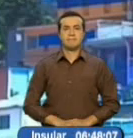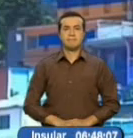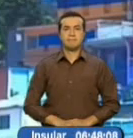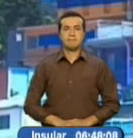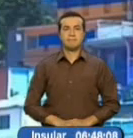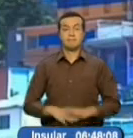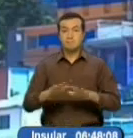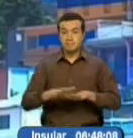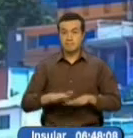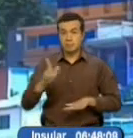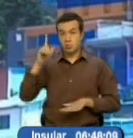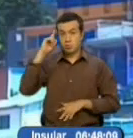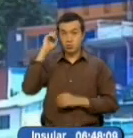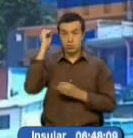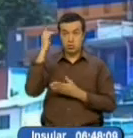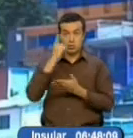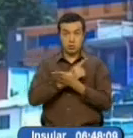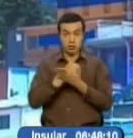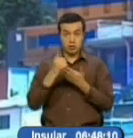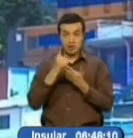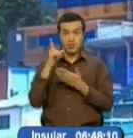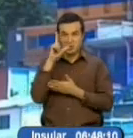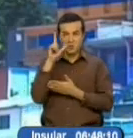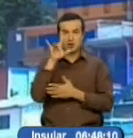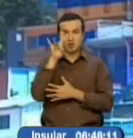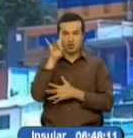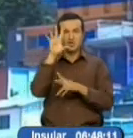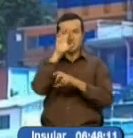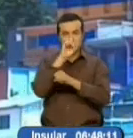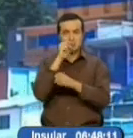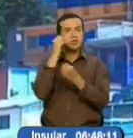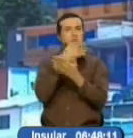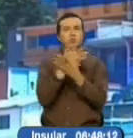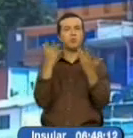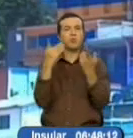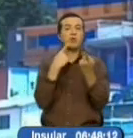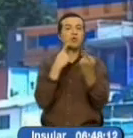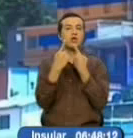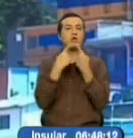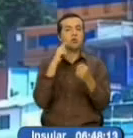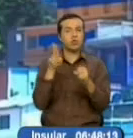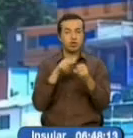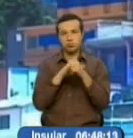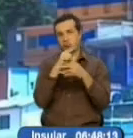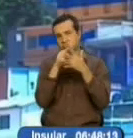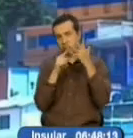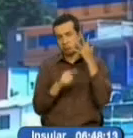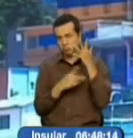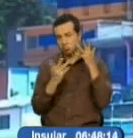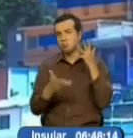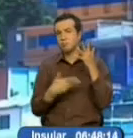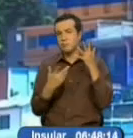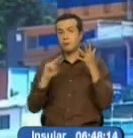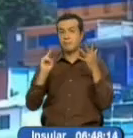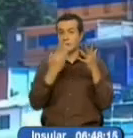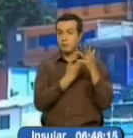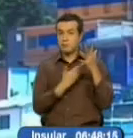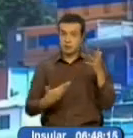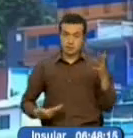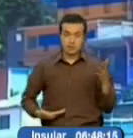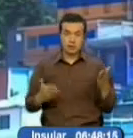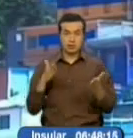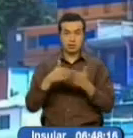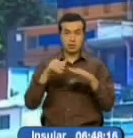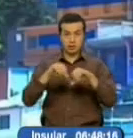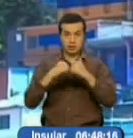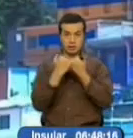En el espacio, el gobierno informa de esta semana, se detalló cómo avanza el proceso en el marco del diálogo nacional. Además, la comparecencia del vicepresidente Jorge Glass ante